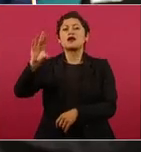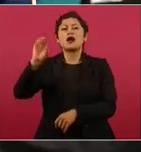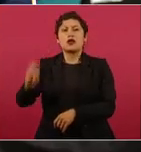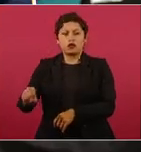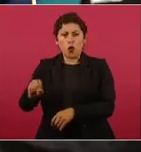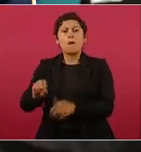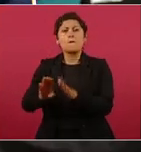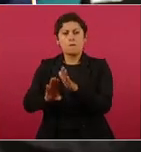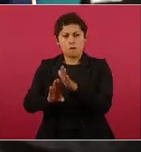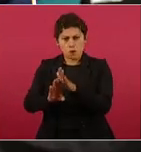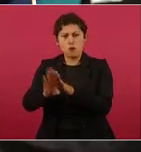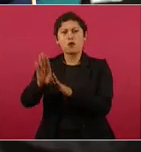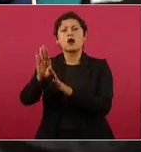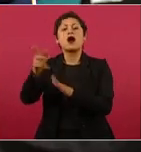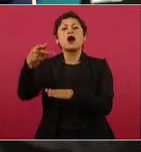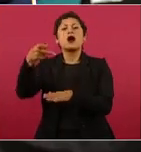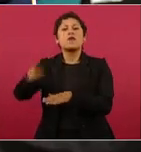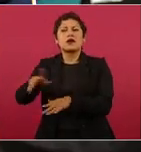hoy se ha convertido.